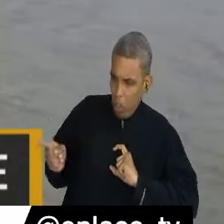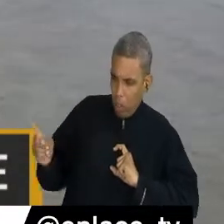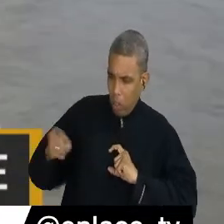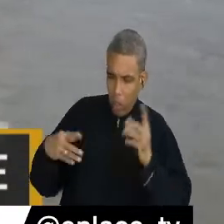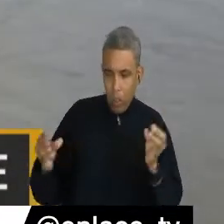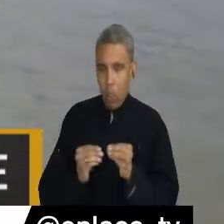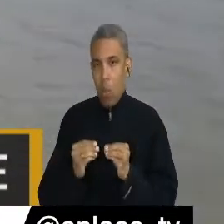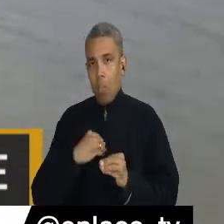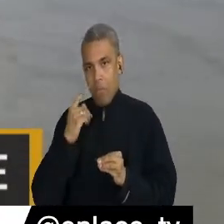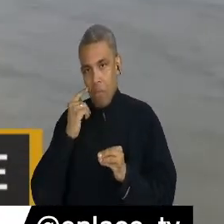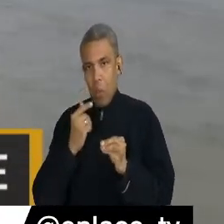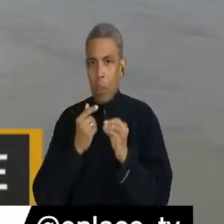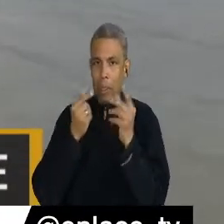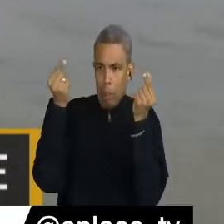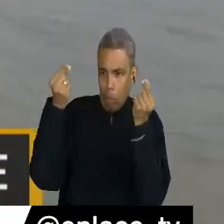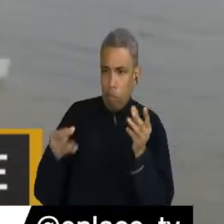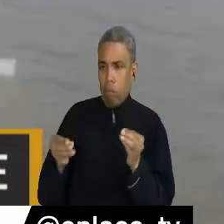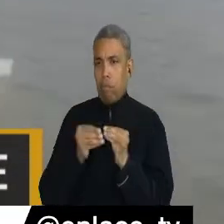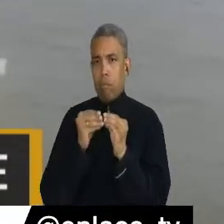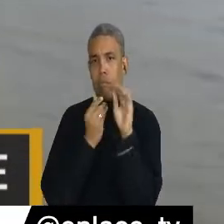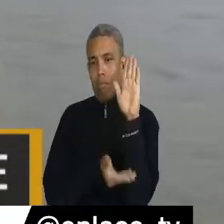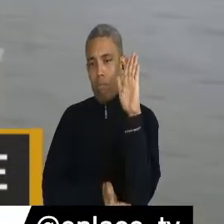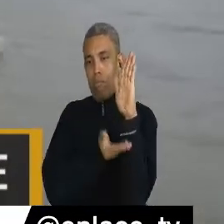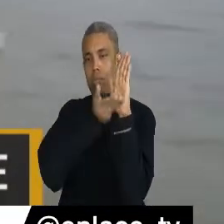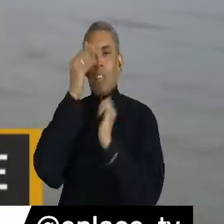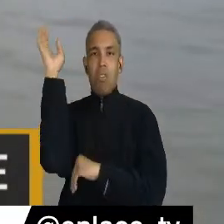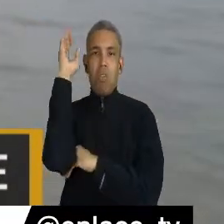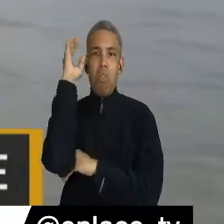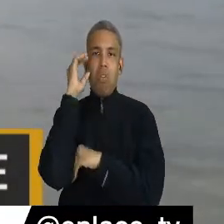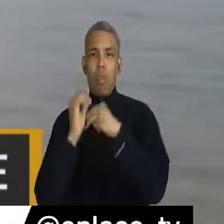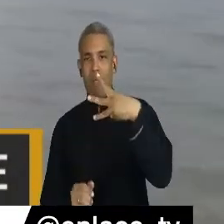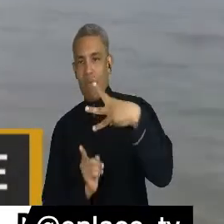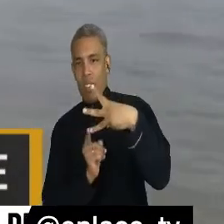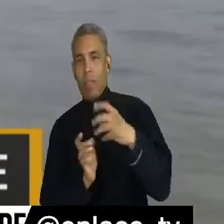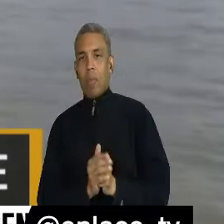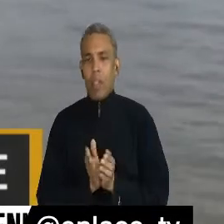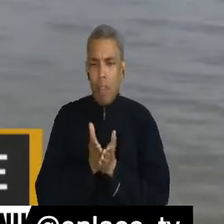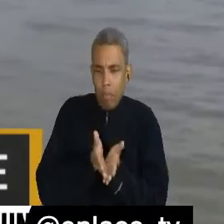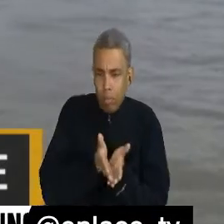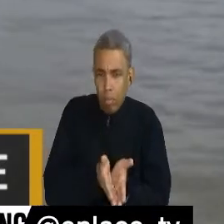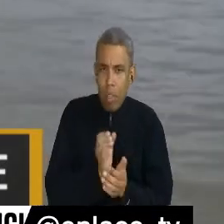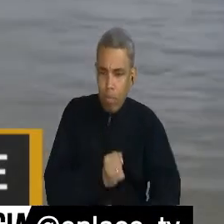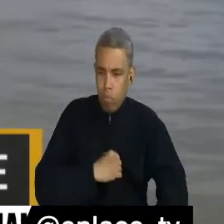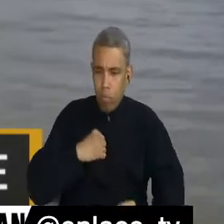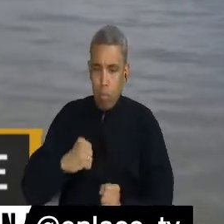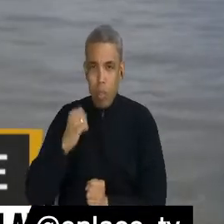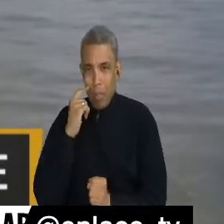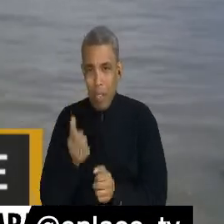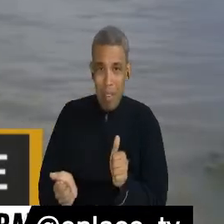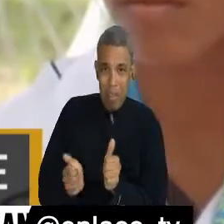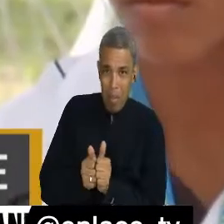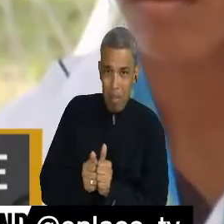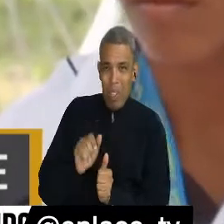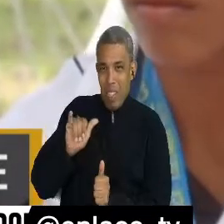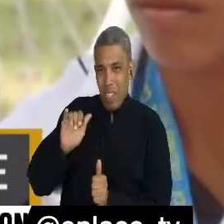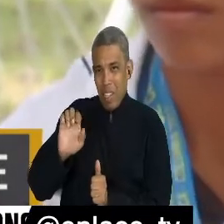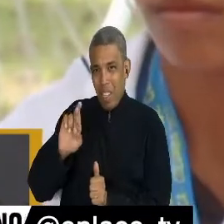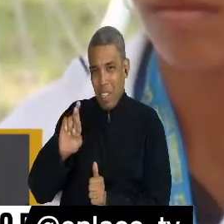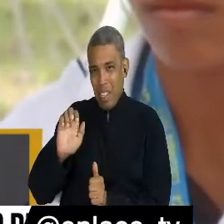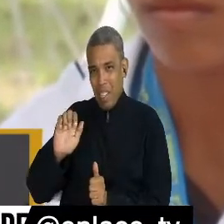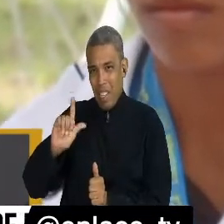En las competencias de 1000, 500, 200, en bote de equipo con mi compañera Geraldine, en esas no pudimos